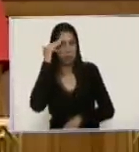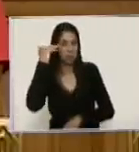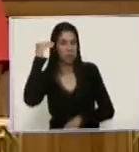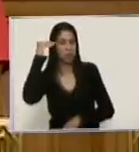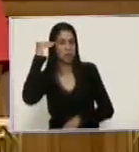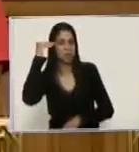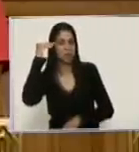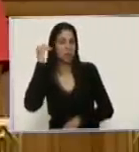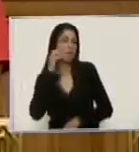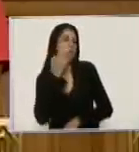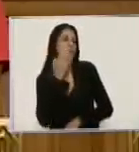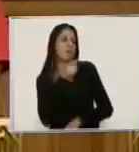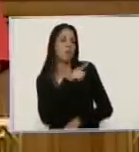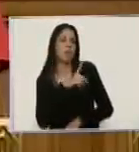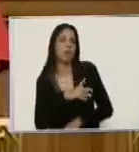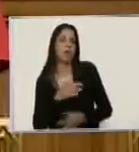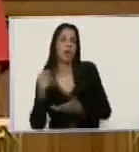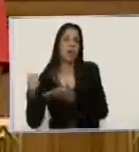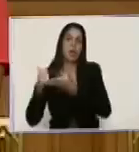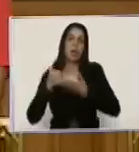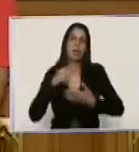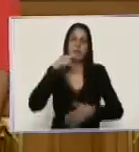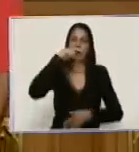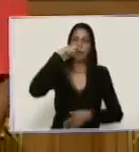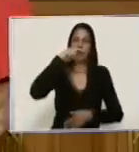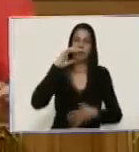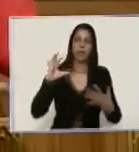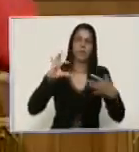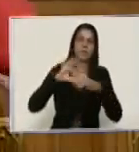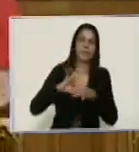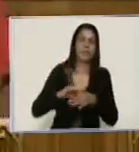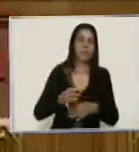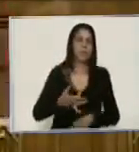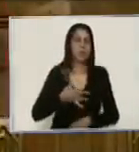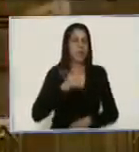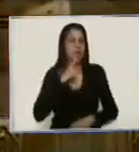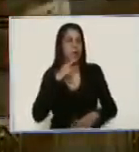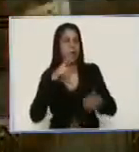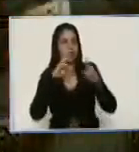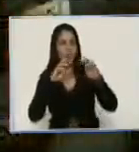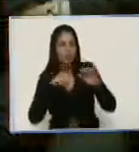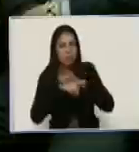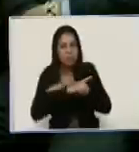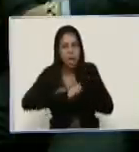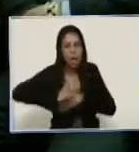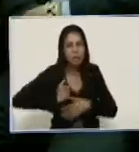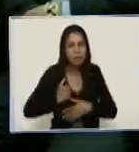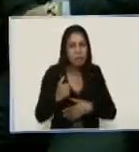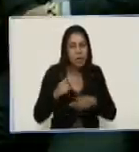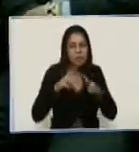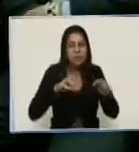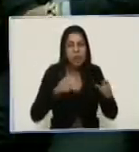por haber recibido ayuda de Rusia, porque controlan los servicios de inteligencia norteamericanos en gran medida. Entonces tenemos